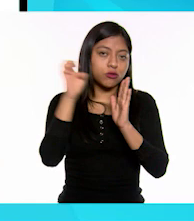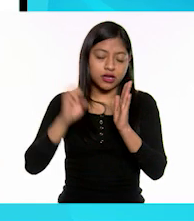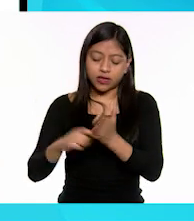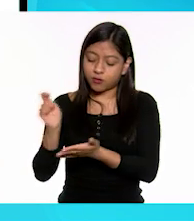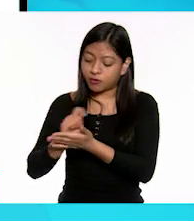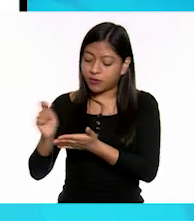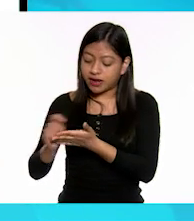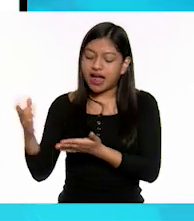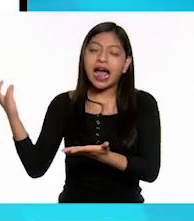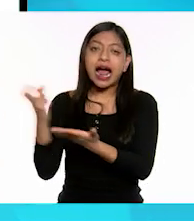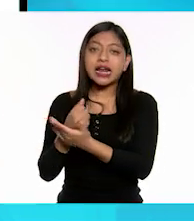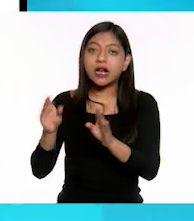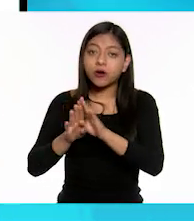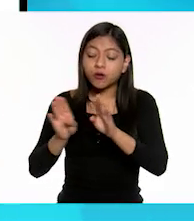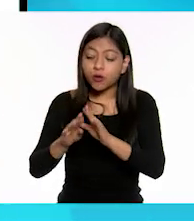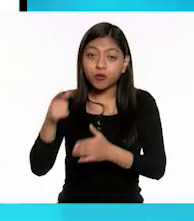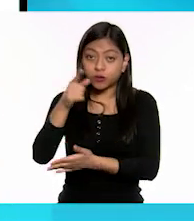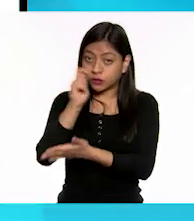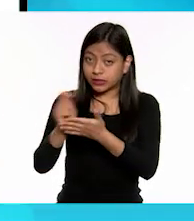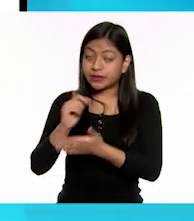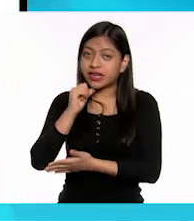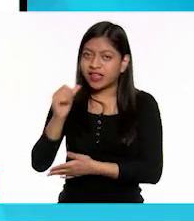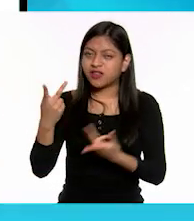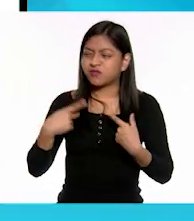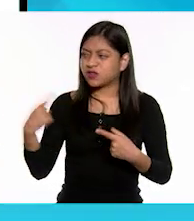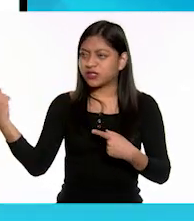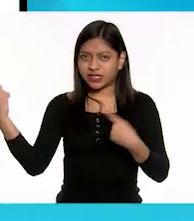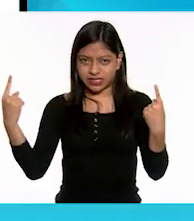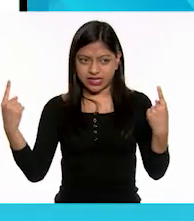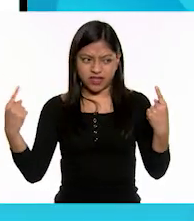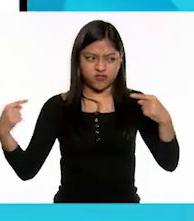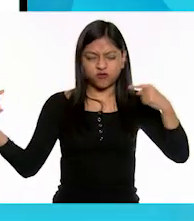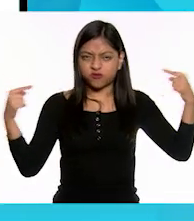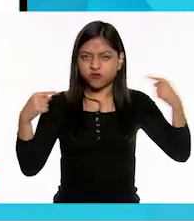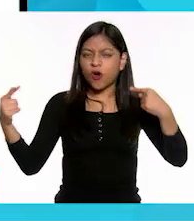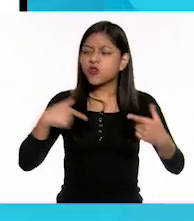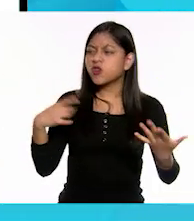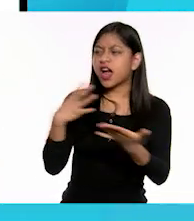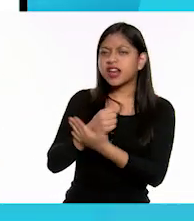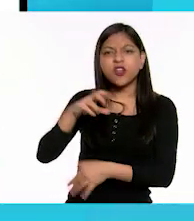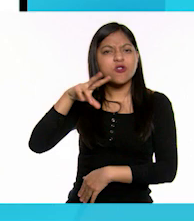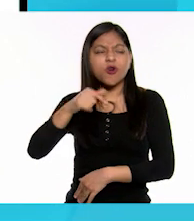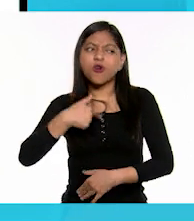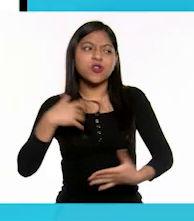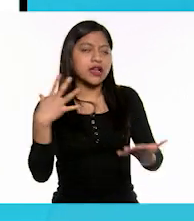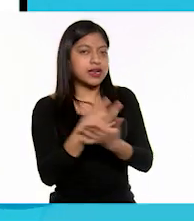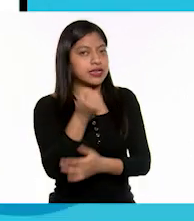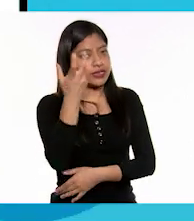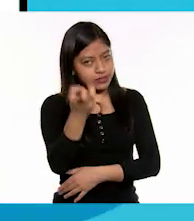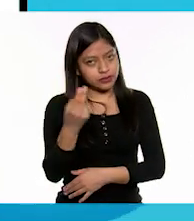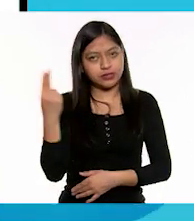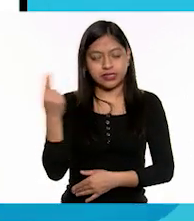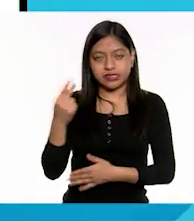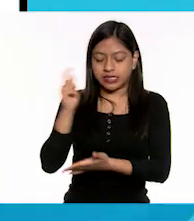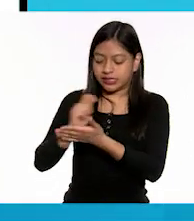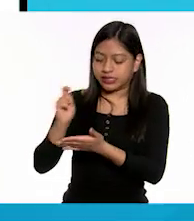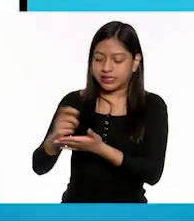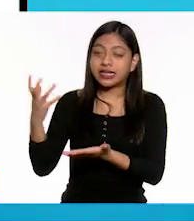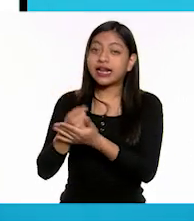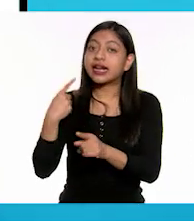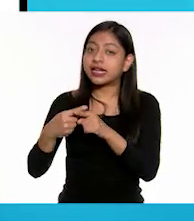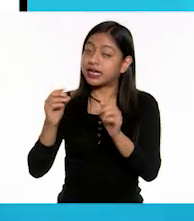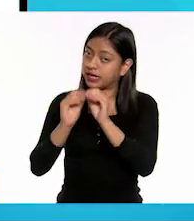puede haber verdad y por eso las reglas deben de ser muy muy precisas muy claras y dice revisa la